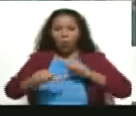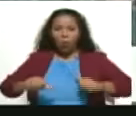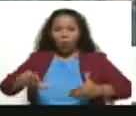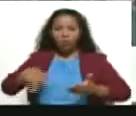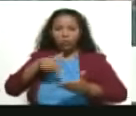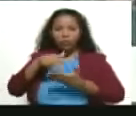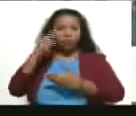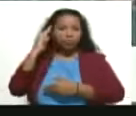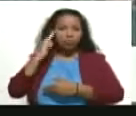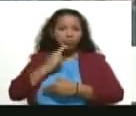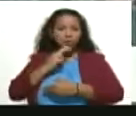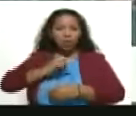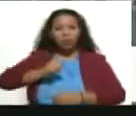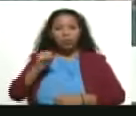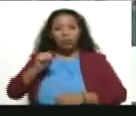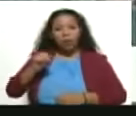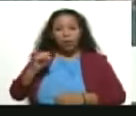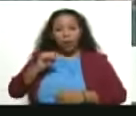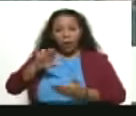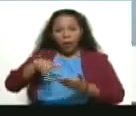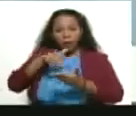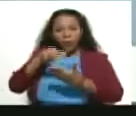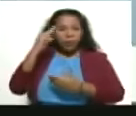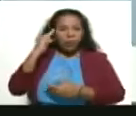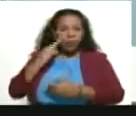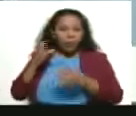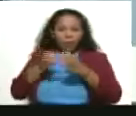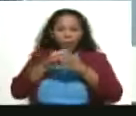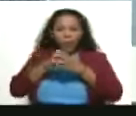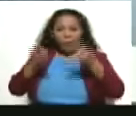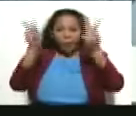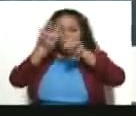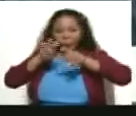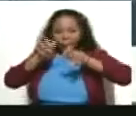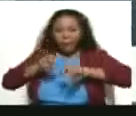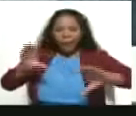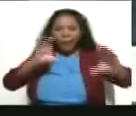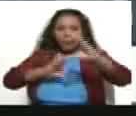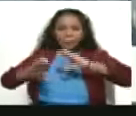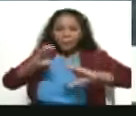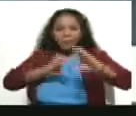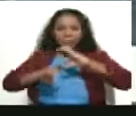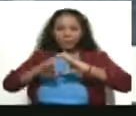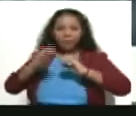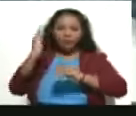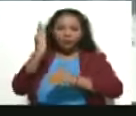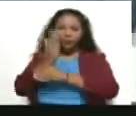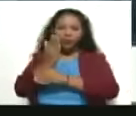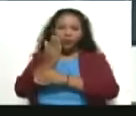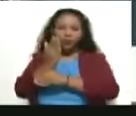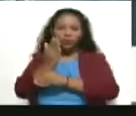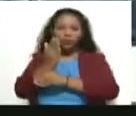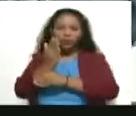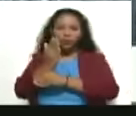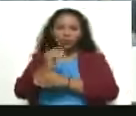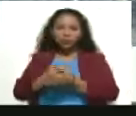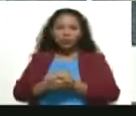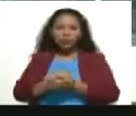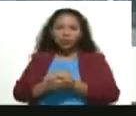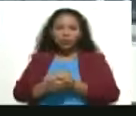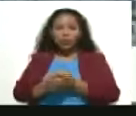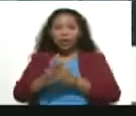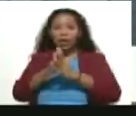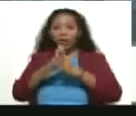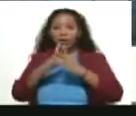Bolivariana, de la Policía Nacional Bolivariana, del Cuerpo de Investigaciones Científicas, Penales y Criminalísticas, y por supuesto todos los